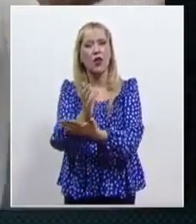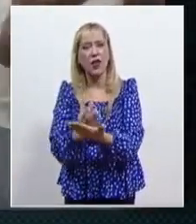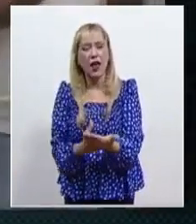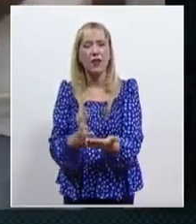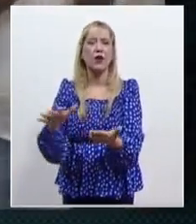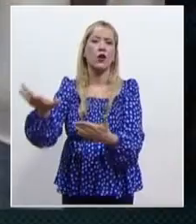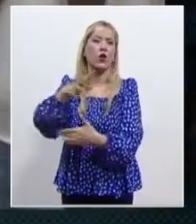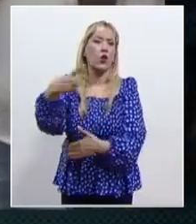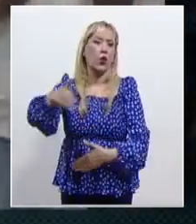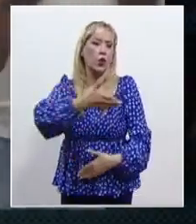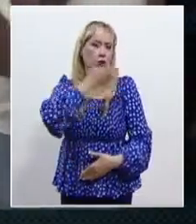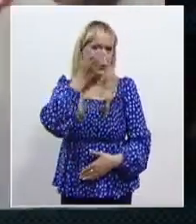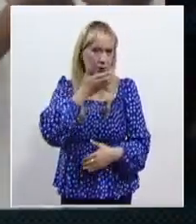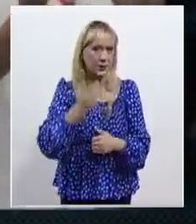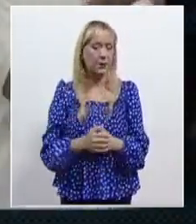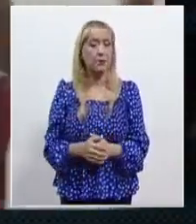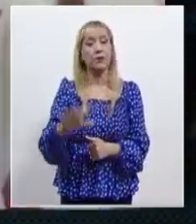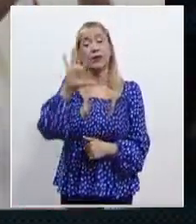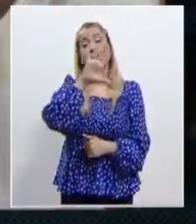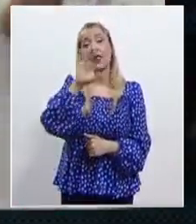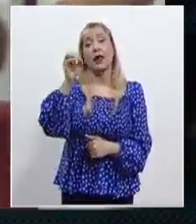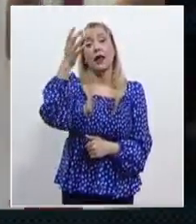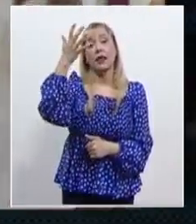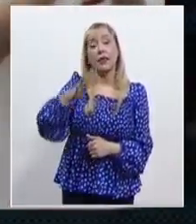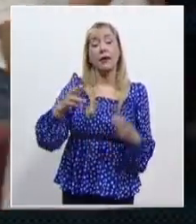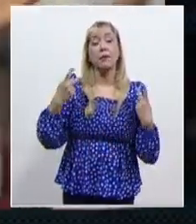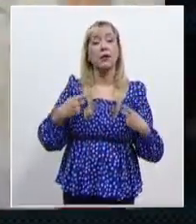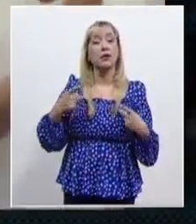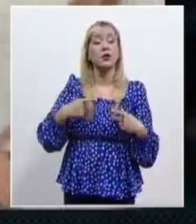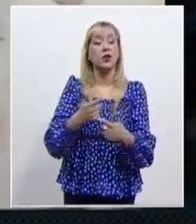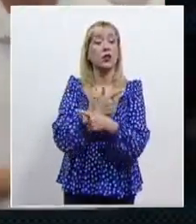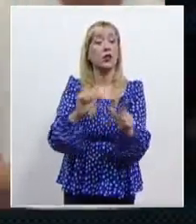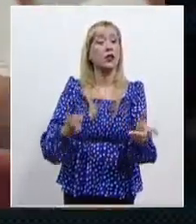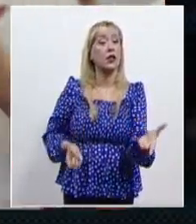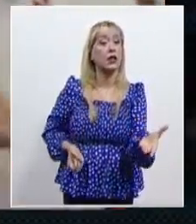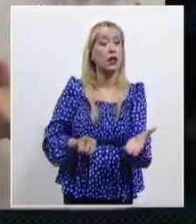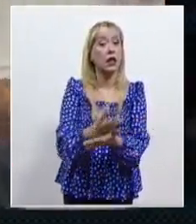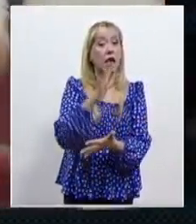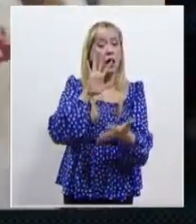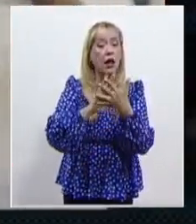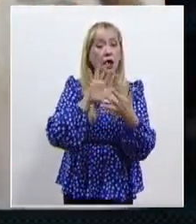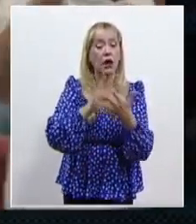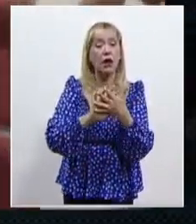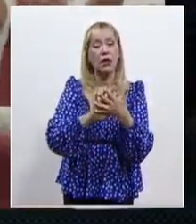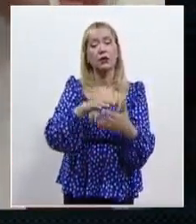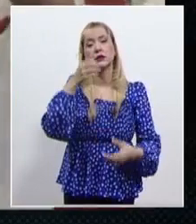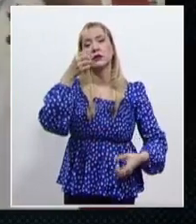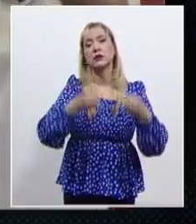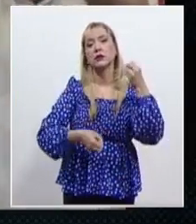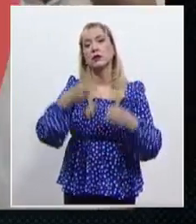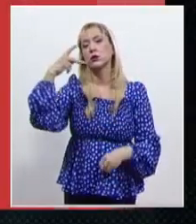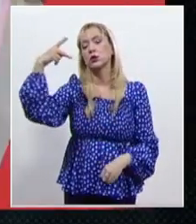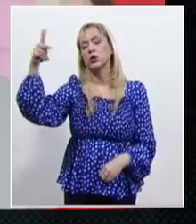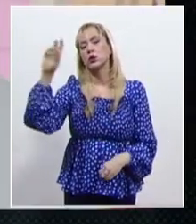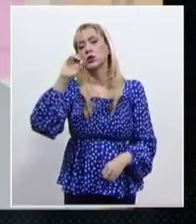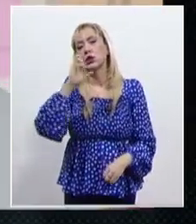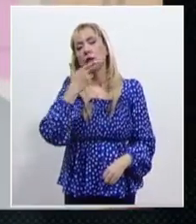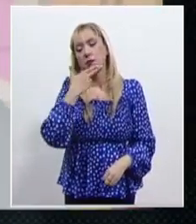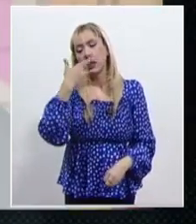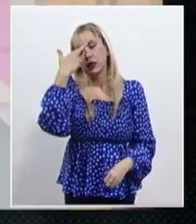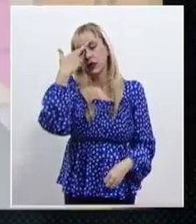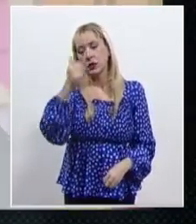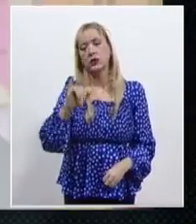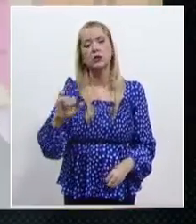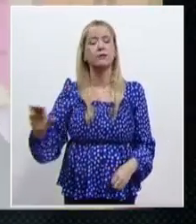510 personas salieron de prisión con el programa de liberación por razones humanitarias del Poder Judicial de Chiapas. Desde que comenzó